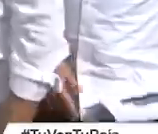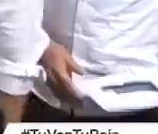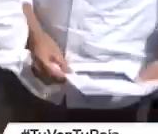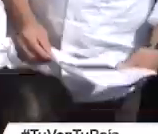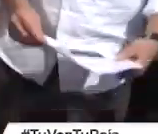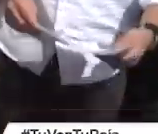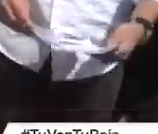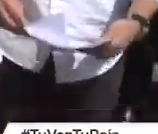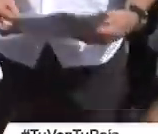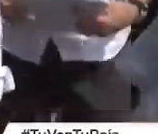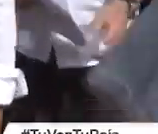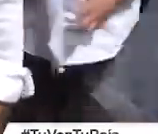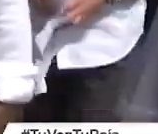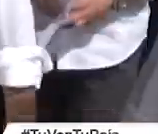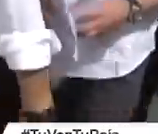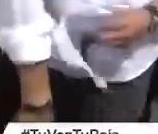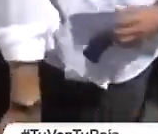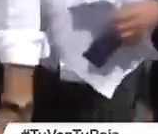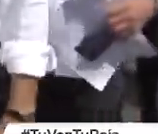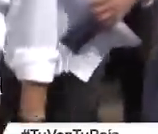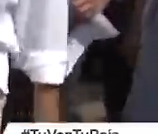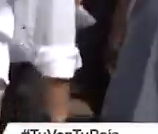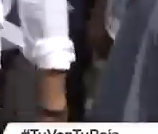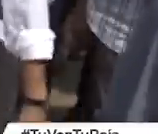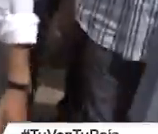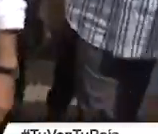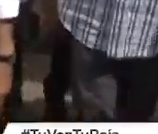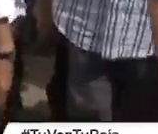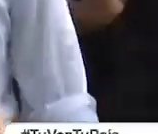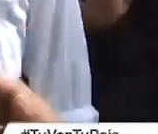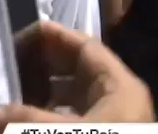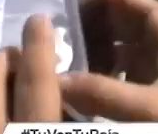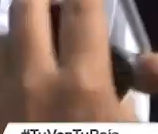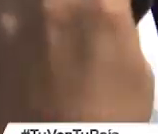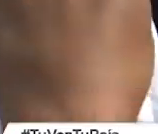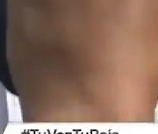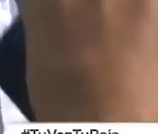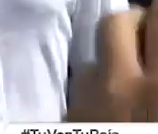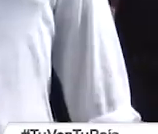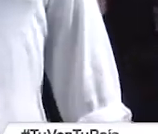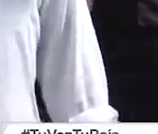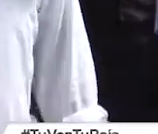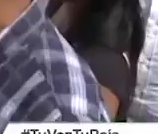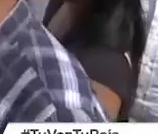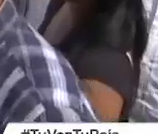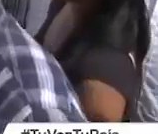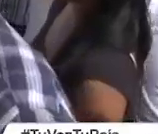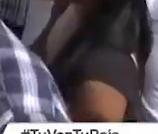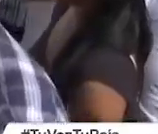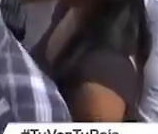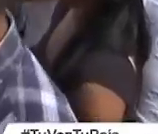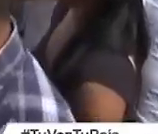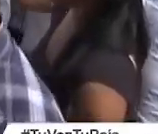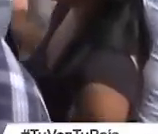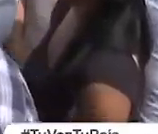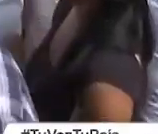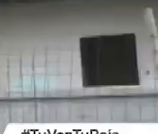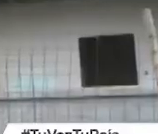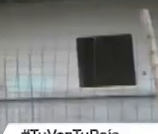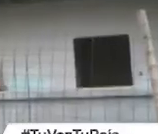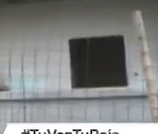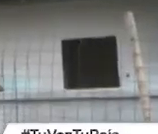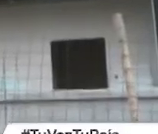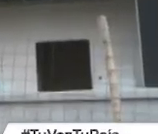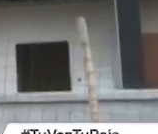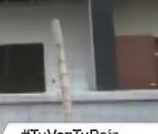unidad de flagrancia tipo C de la provincia del Guayas, que se construye en el cantón El Empalme. Esta edificación, que al momento tiene un avance